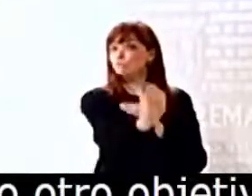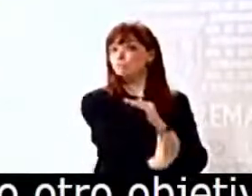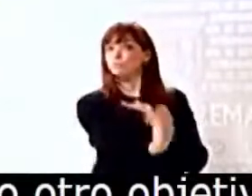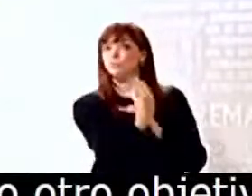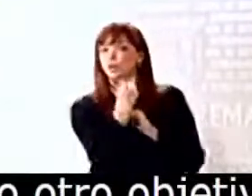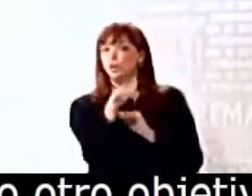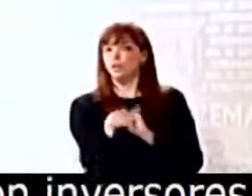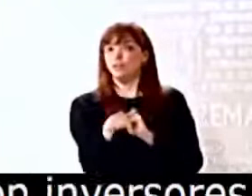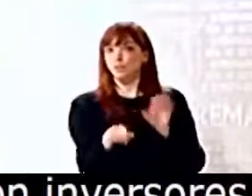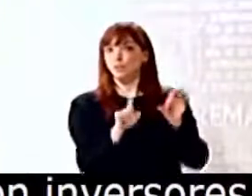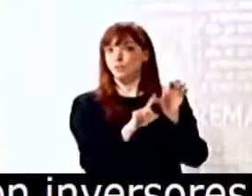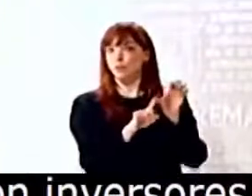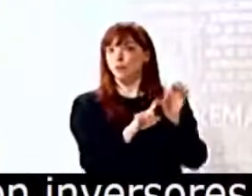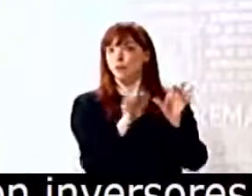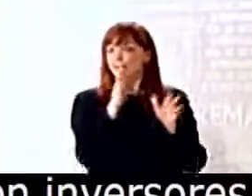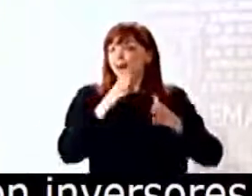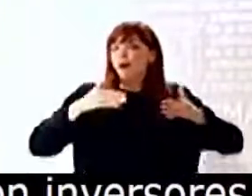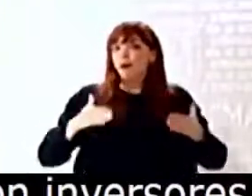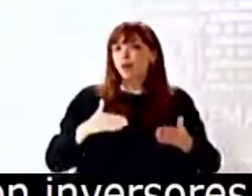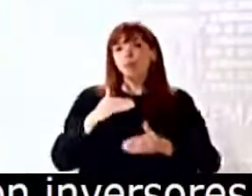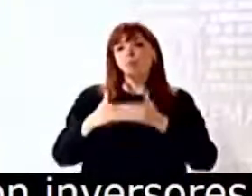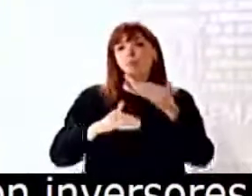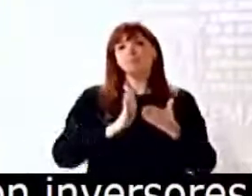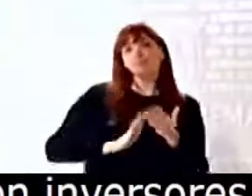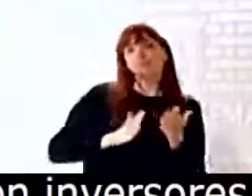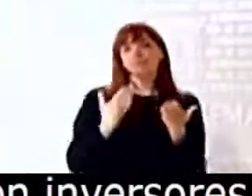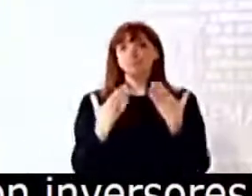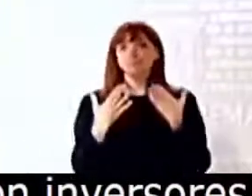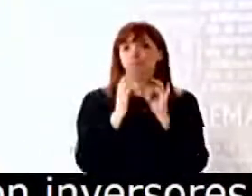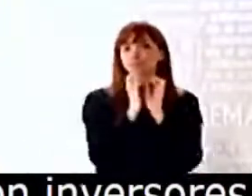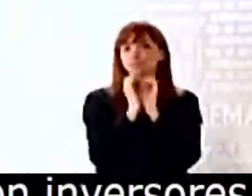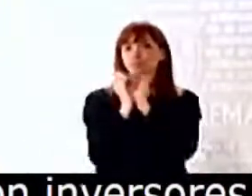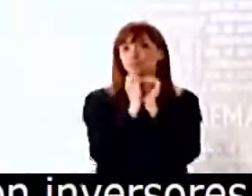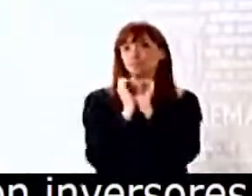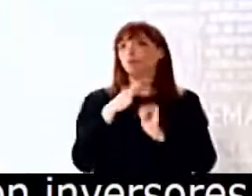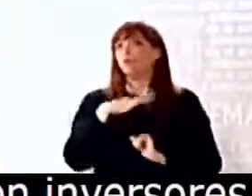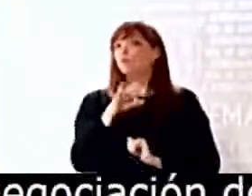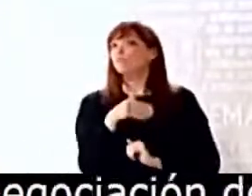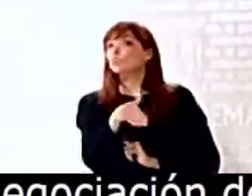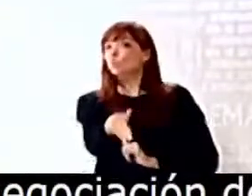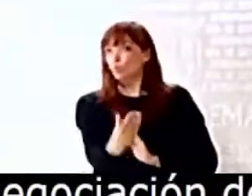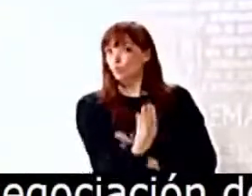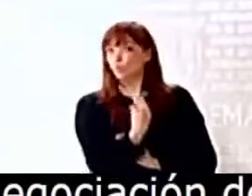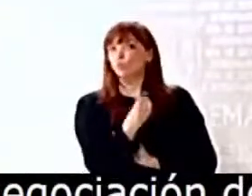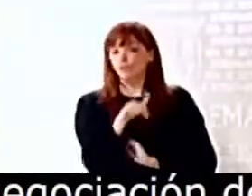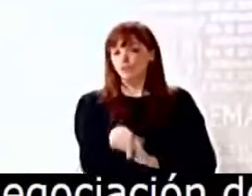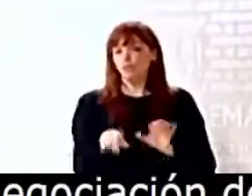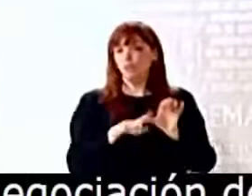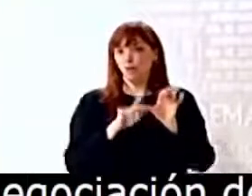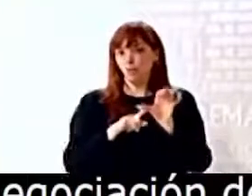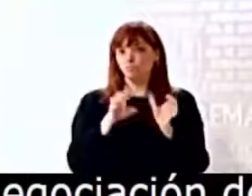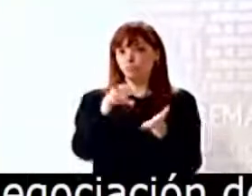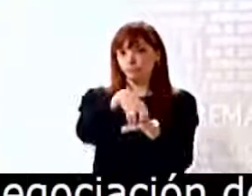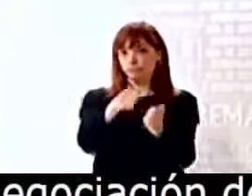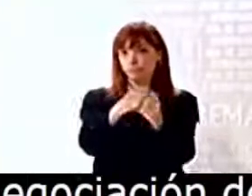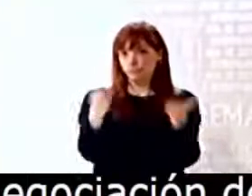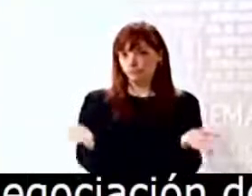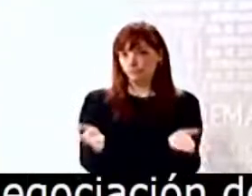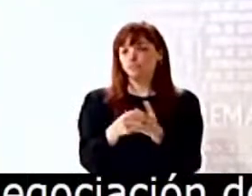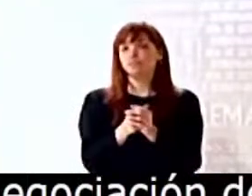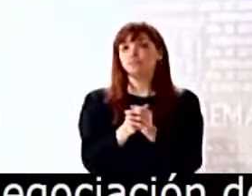que en la actualidad están en proceso de negociación de posibles inversiones en Extremadura. Y